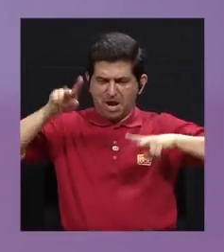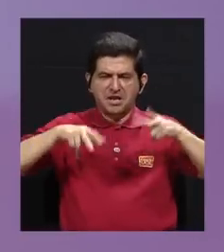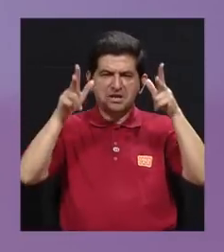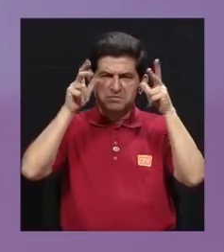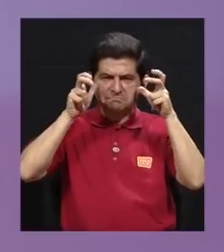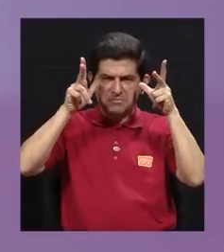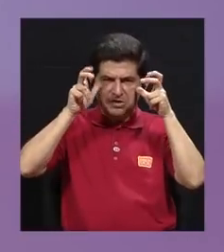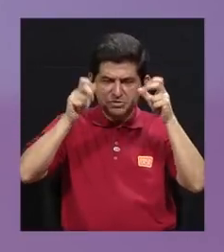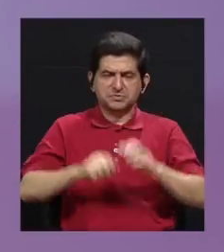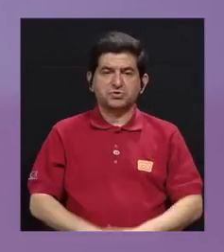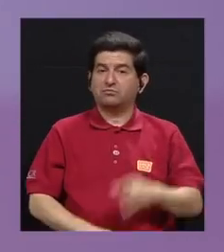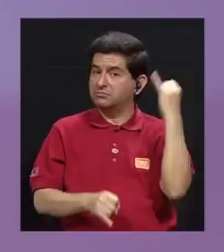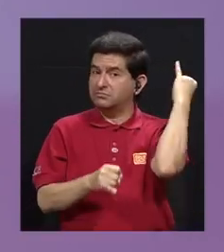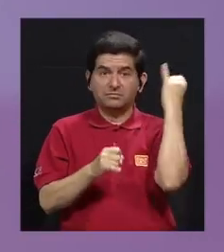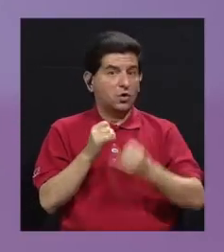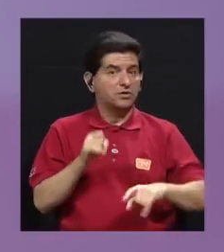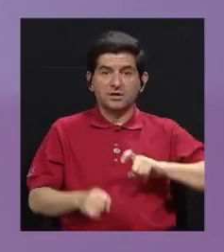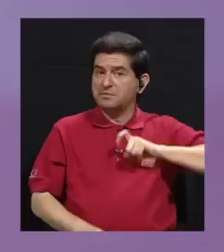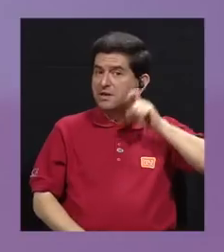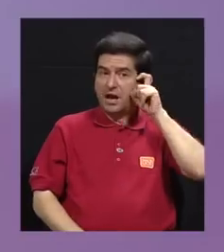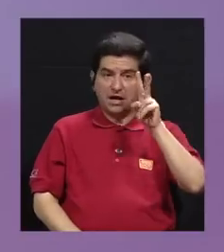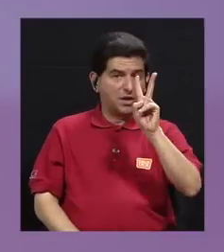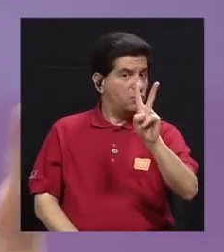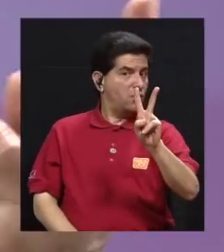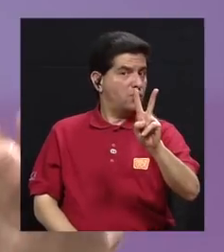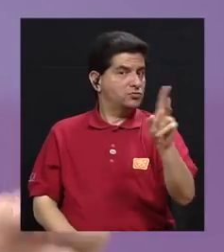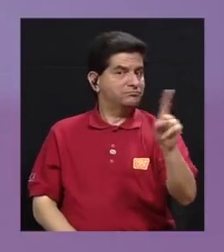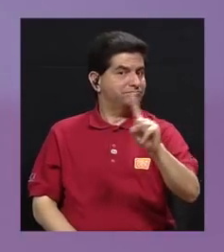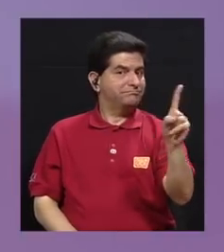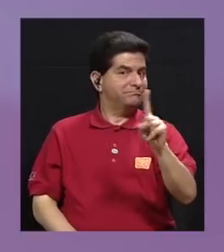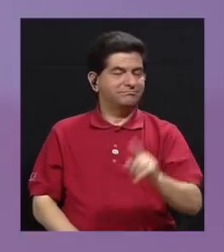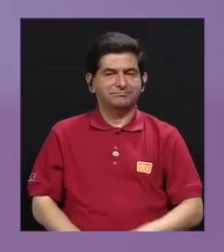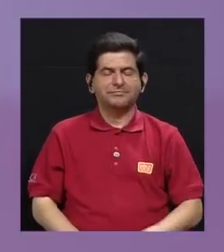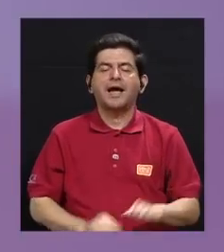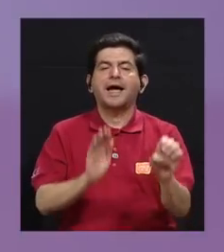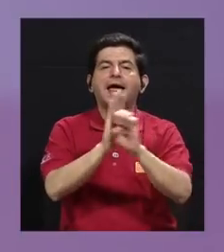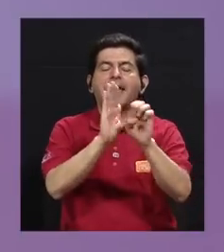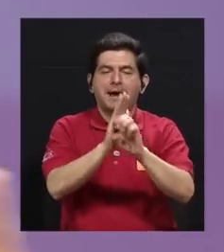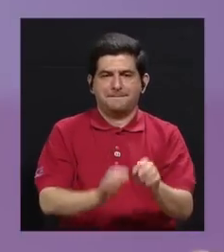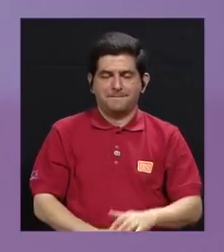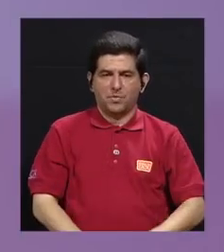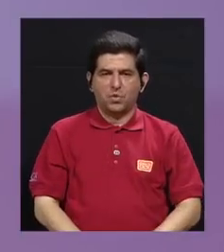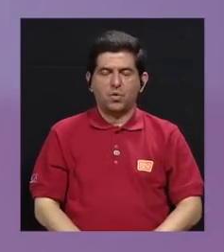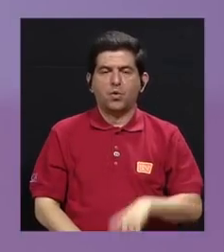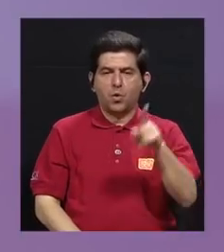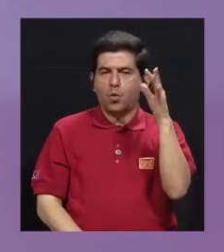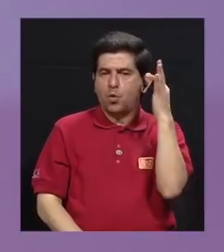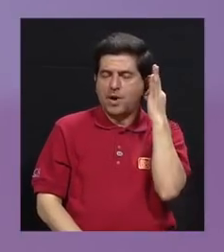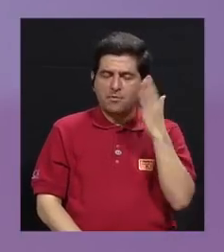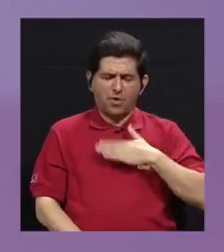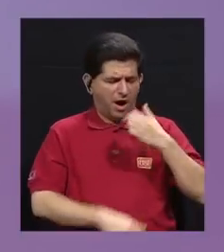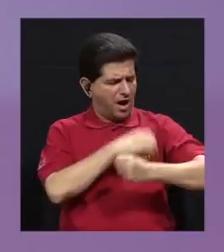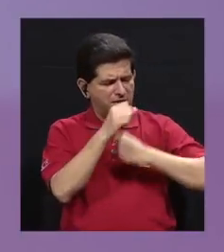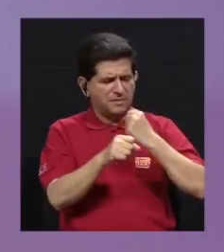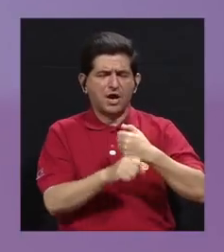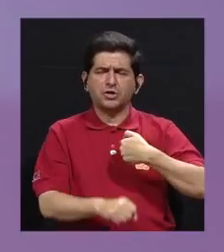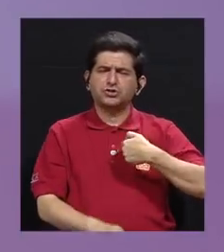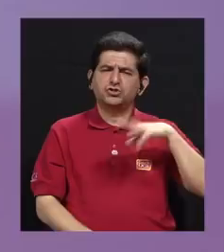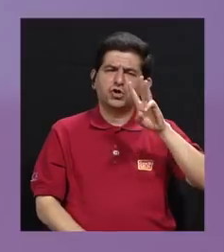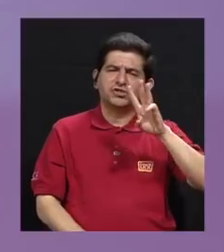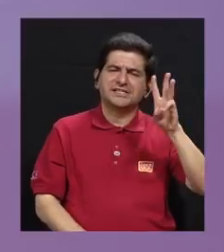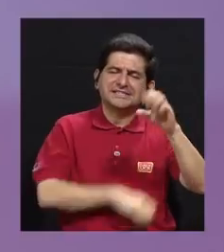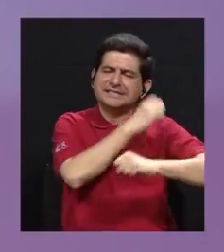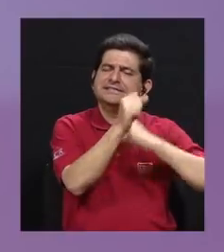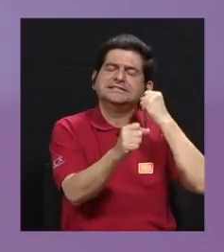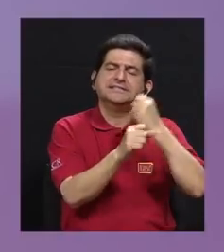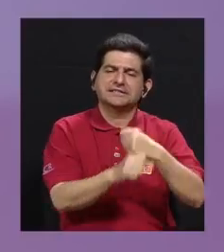una variedad de percepciones que no agotan los géneros en dos, ¿no? O sea, por ejemplo, una mujer de mi edad, yo